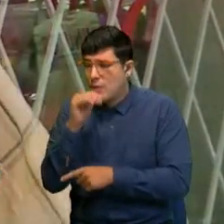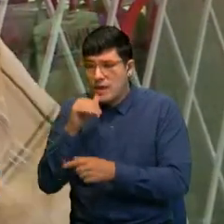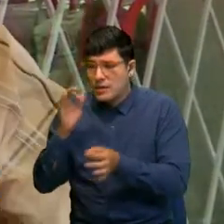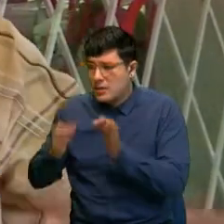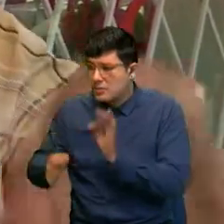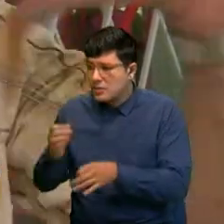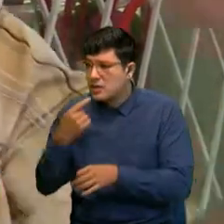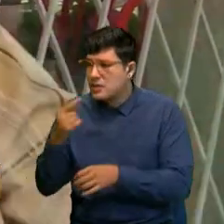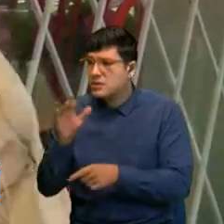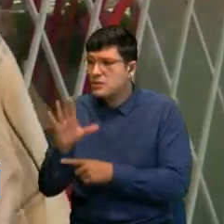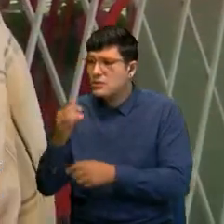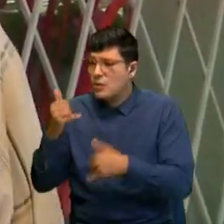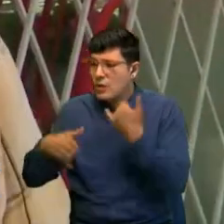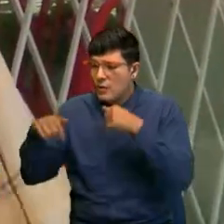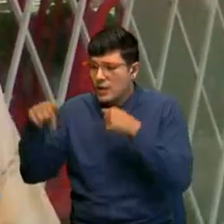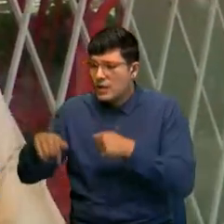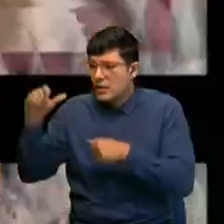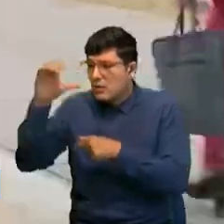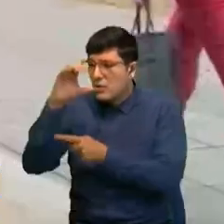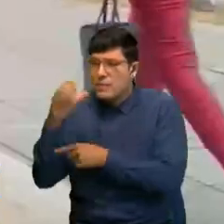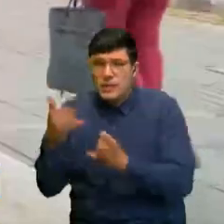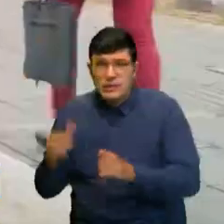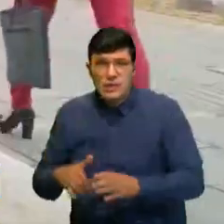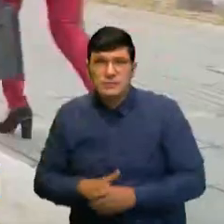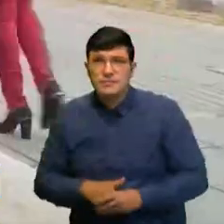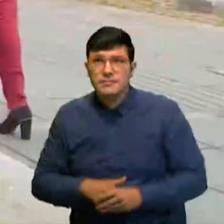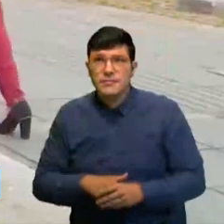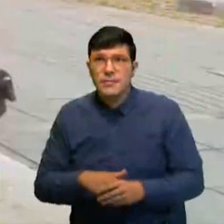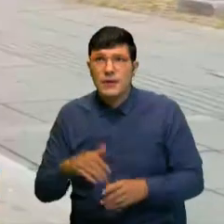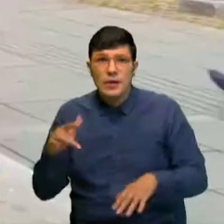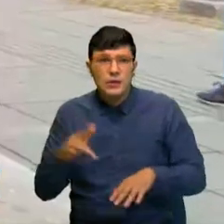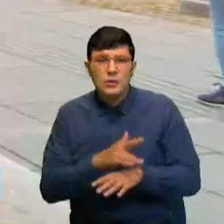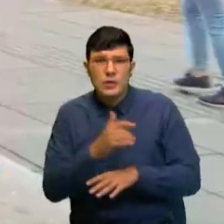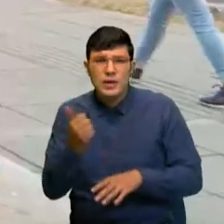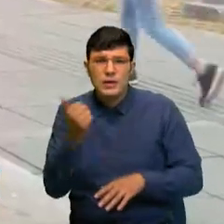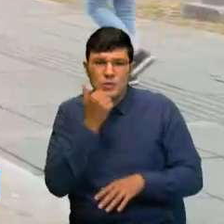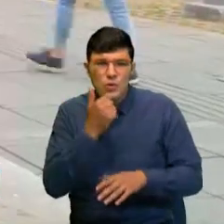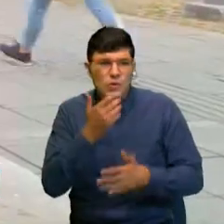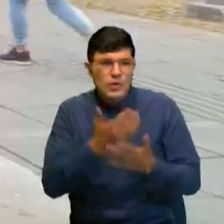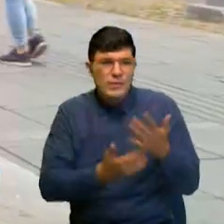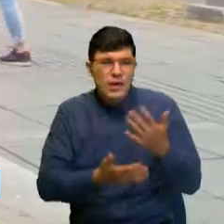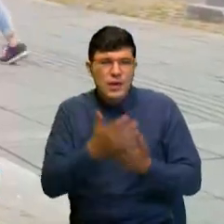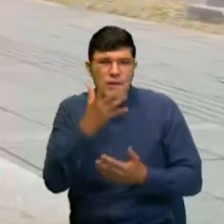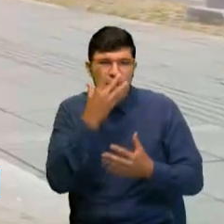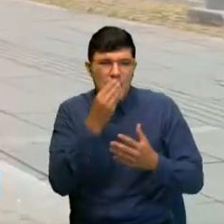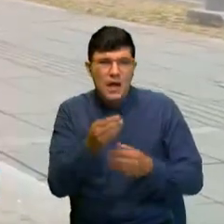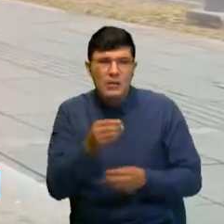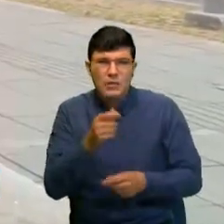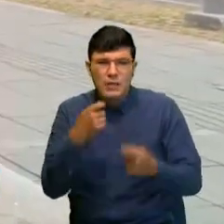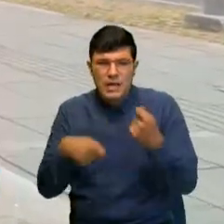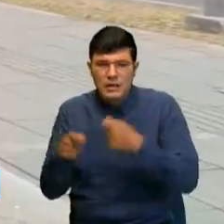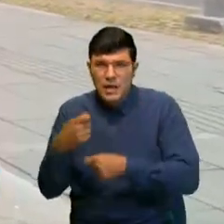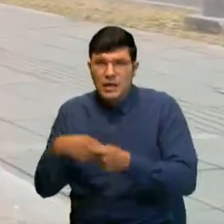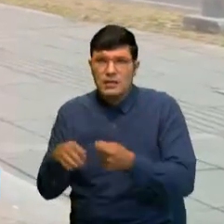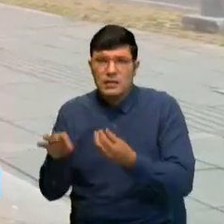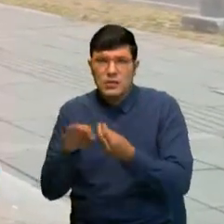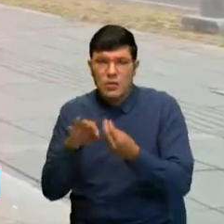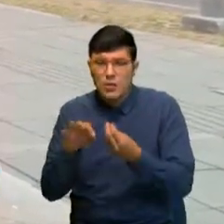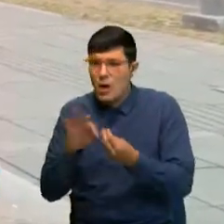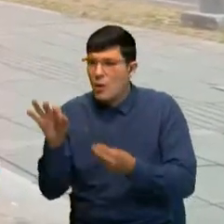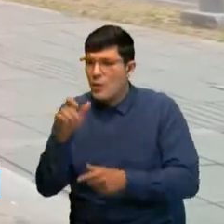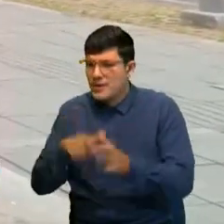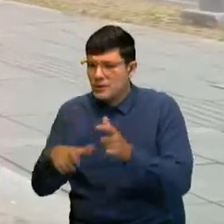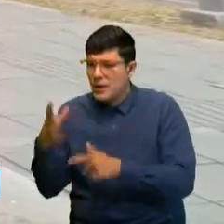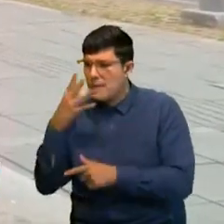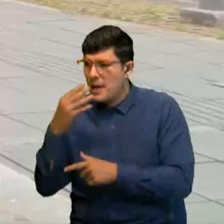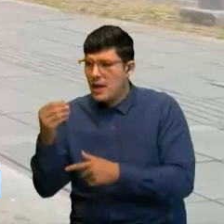como el cuento, un juego. La justicia en Colombia es un juego ya. Hay que tener mano dura con la delincuencia, con el narcotráfico, con los asesinos,